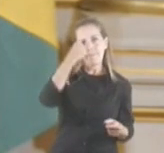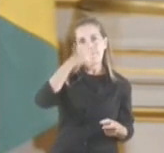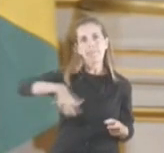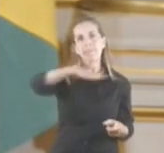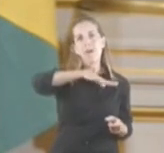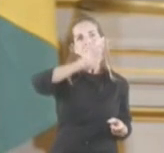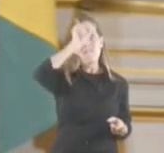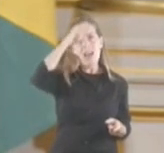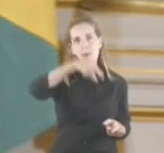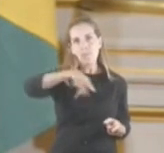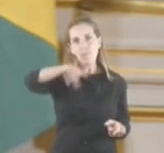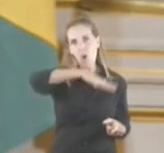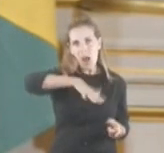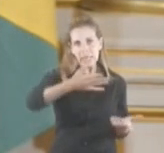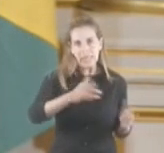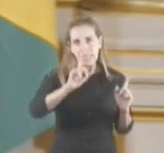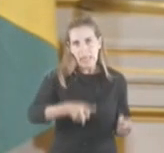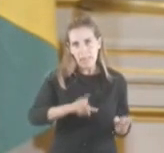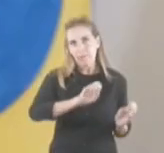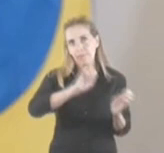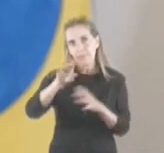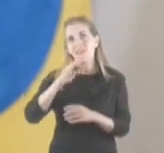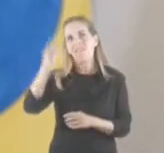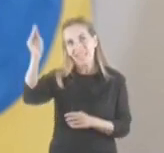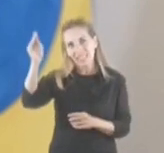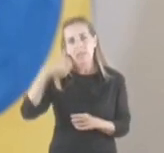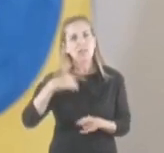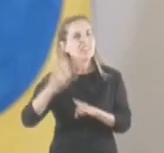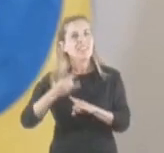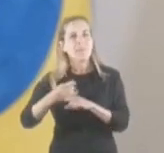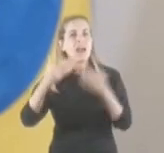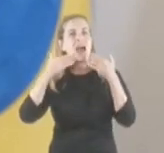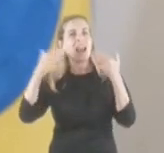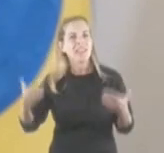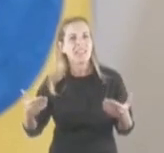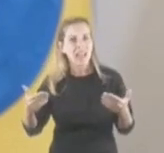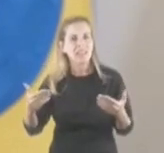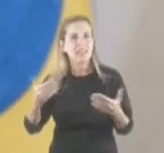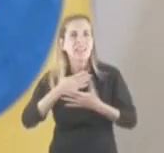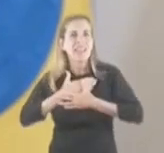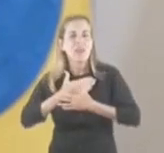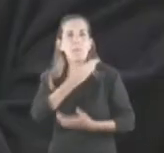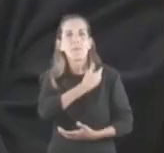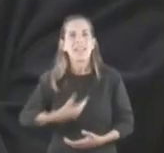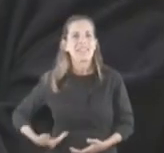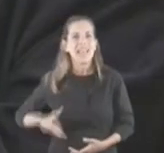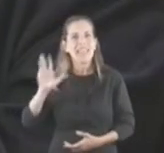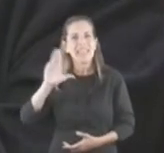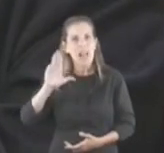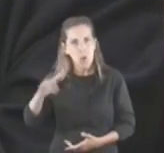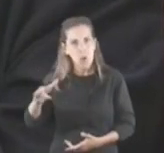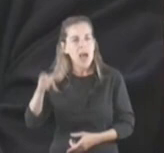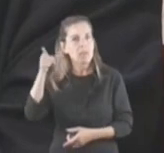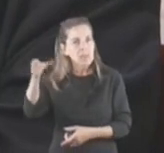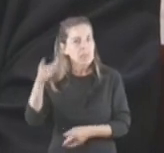llegue a nosotros. Como siempre, le agradezco al querido presidente Lula siempre el apoyo que ha